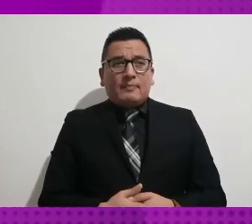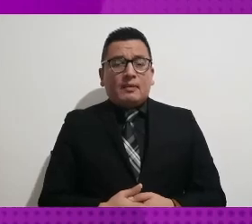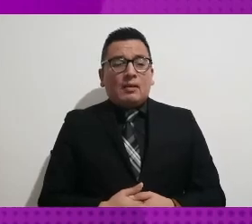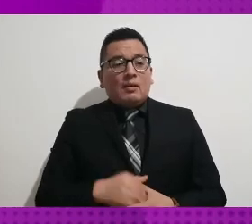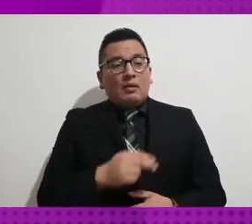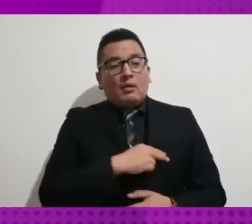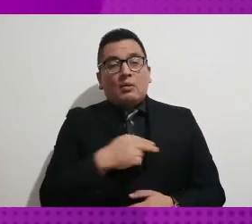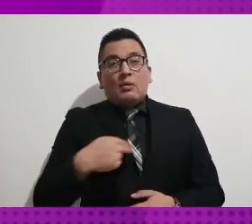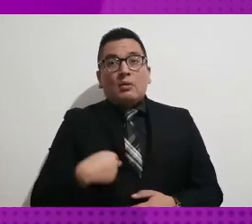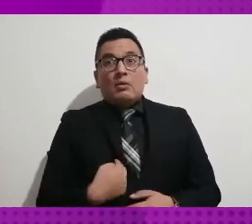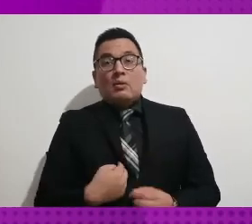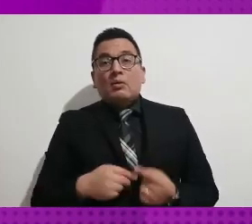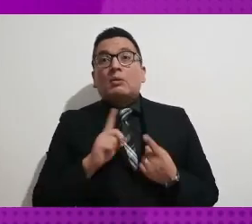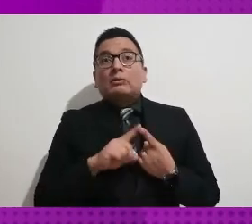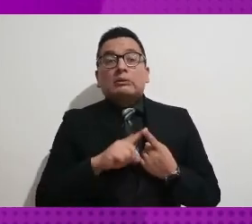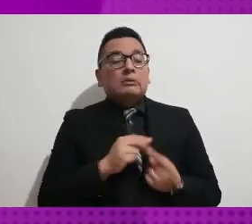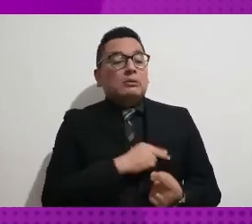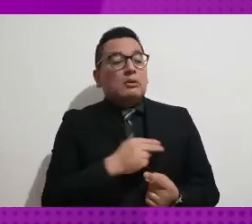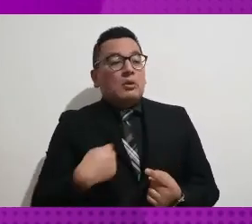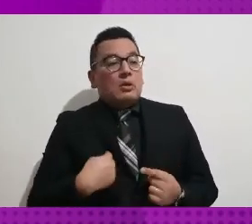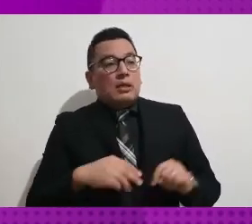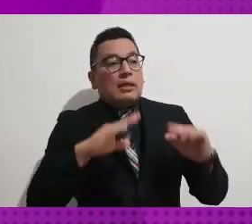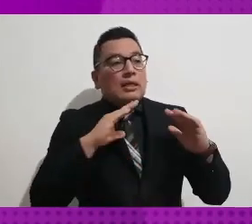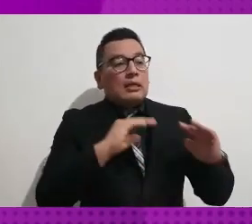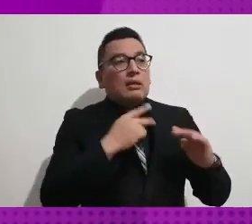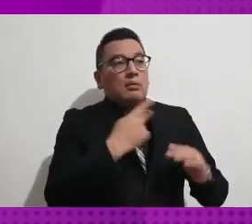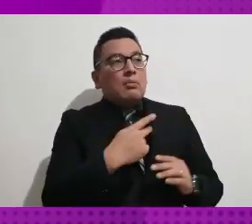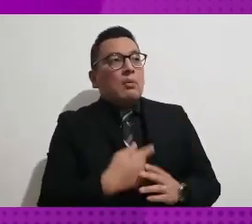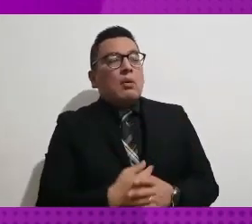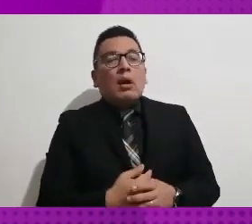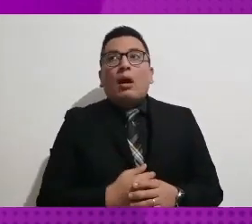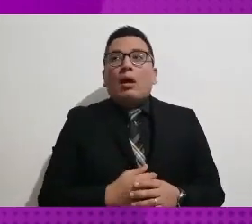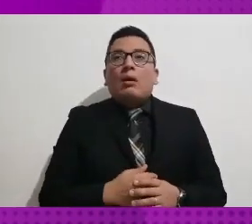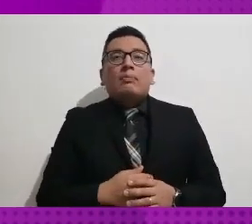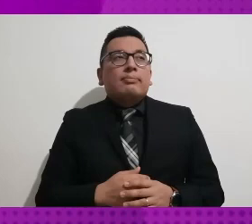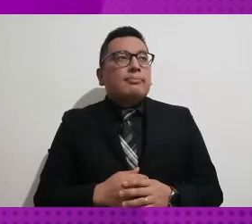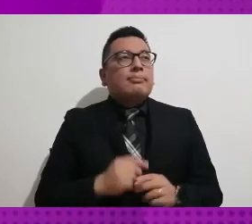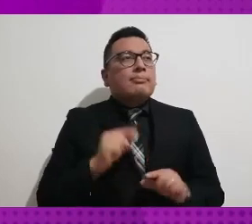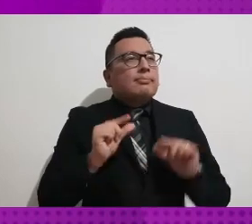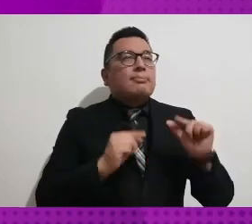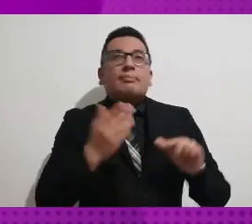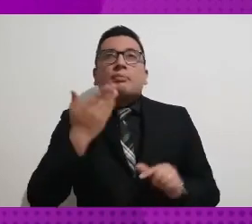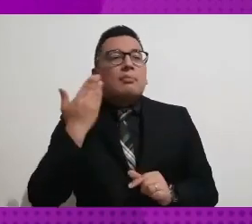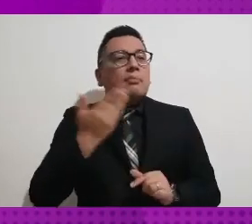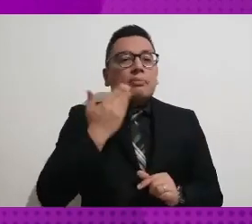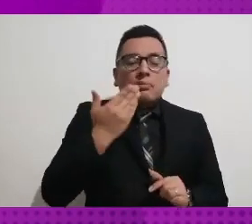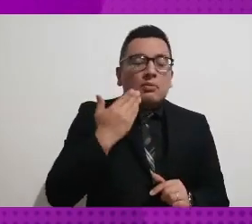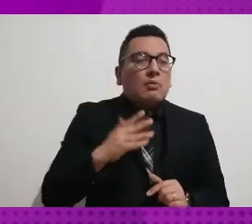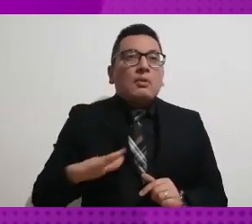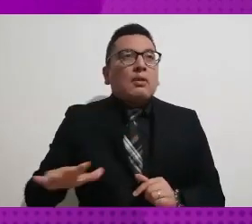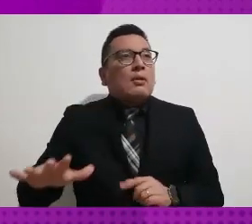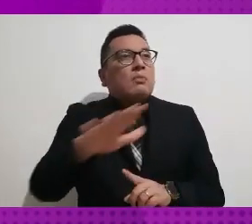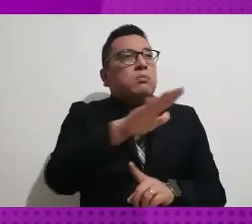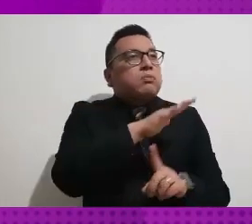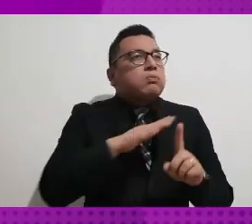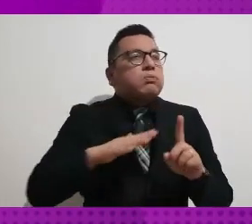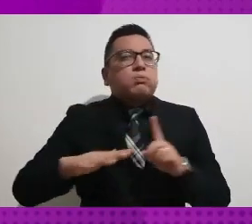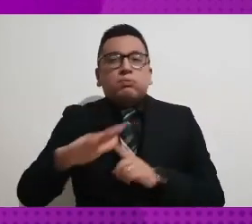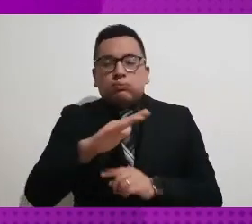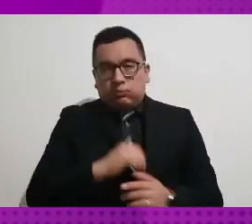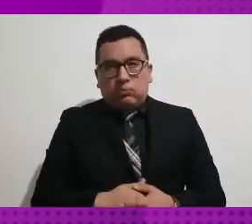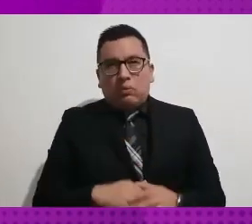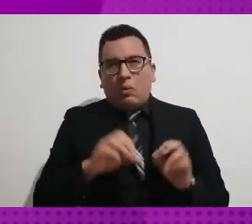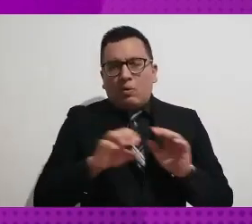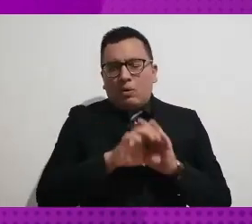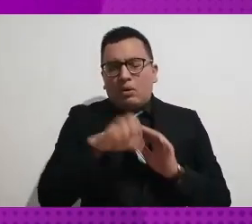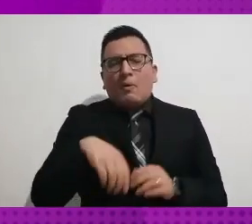es enseñarles a que se adapten al mundo, a que tengan las herramientas necesarias, a vigilar su desarrollo, por ejemplo, de los